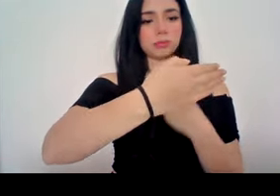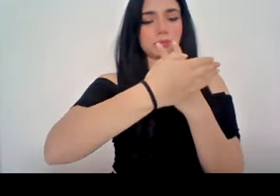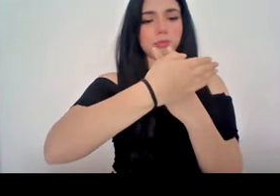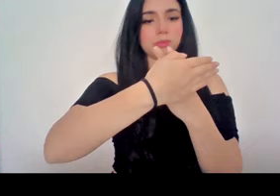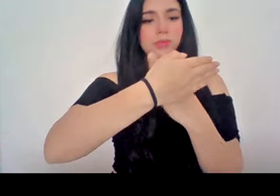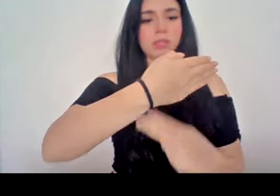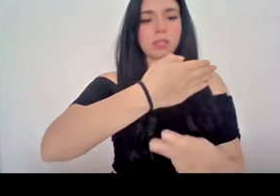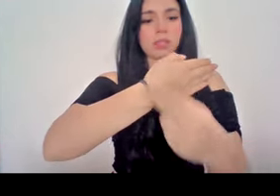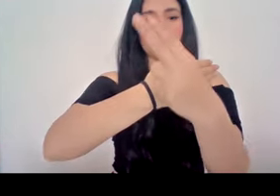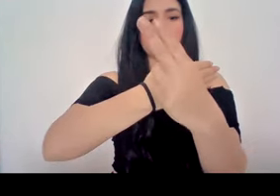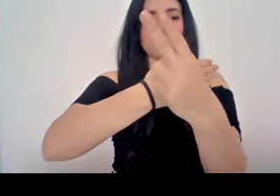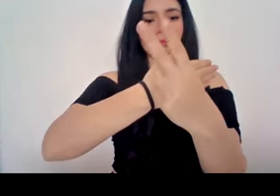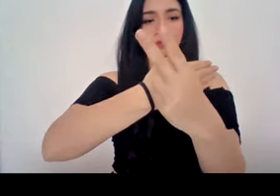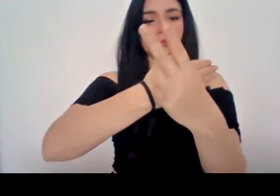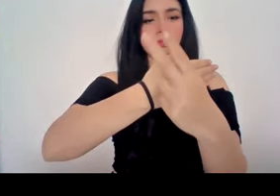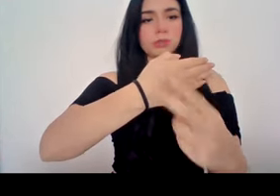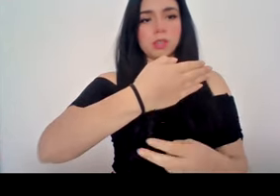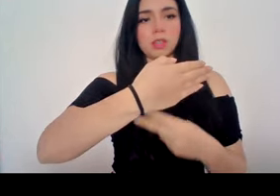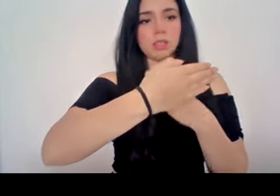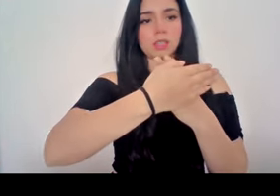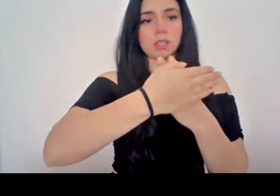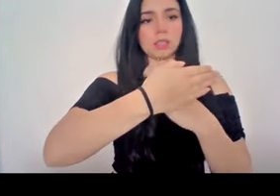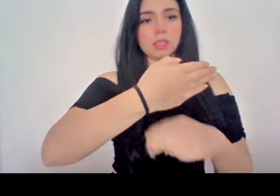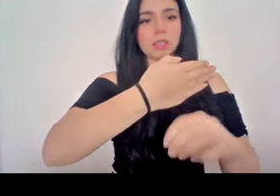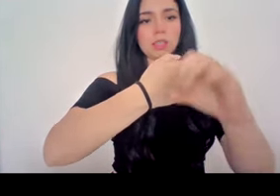Hijo. Hijo.